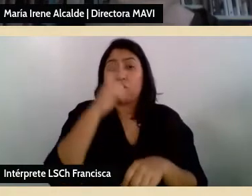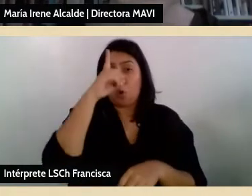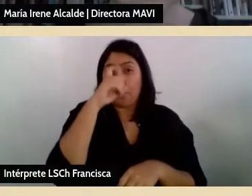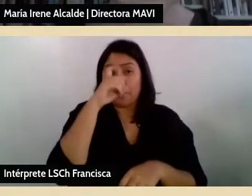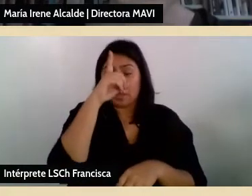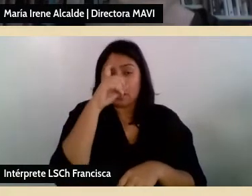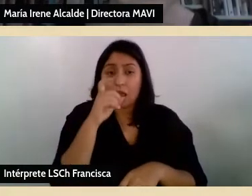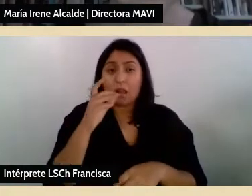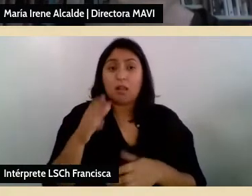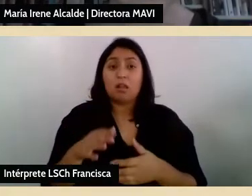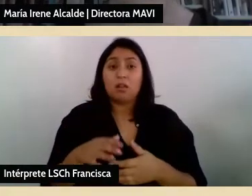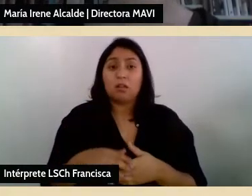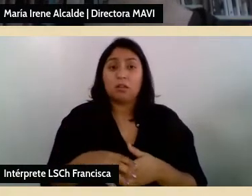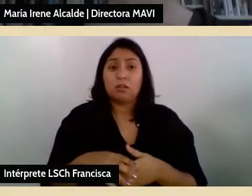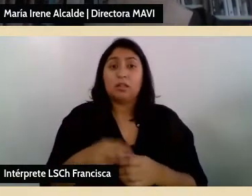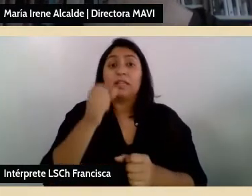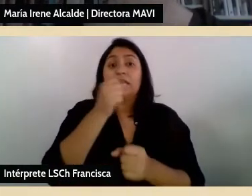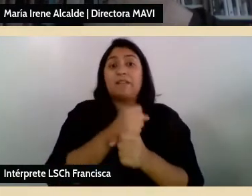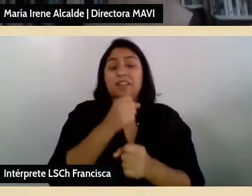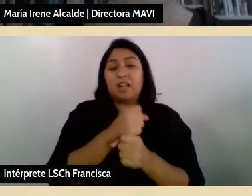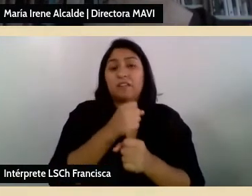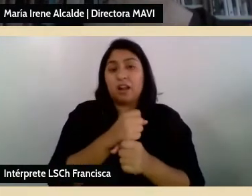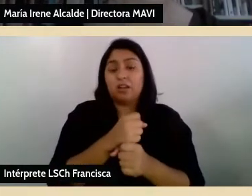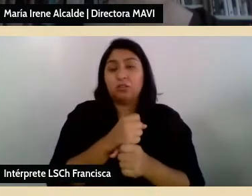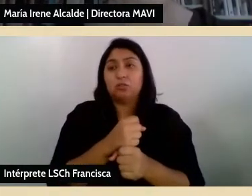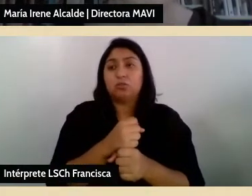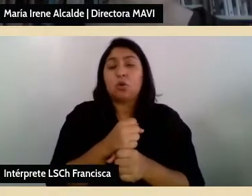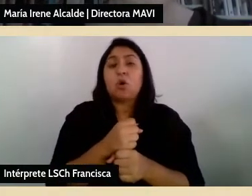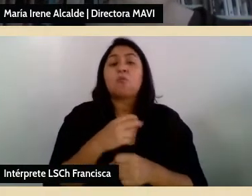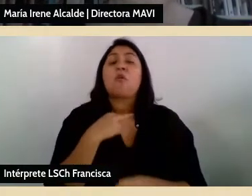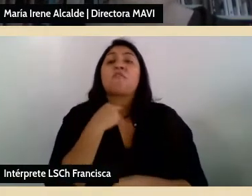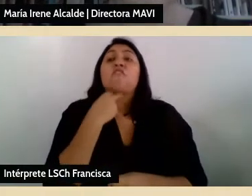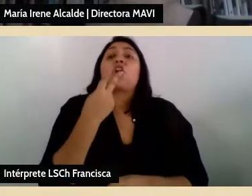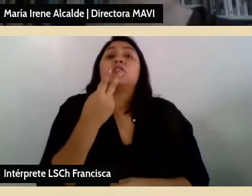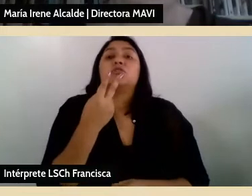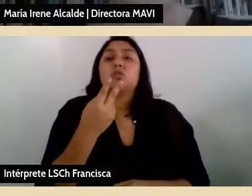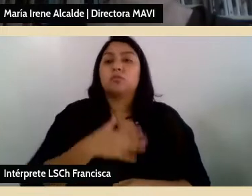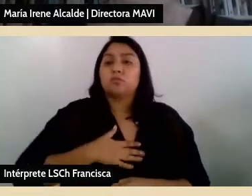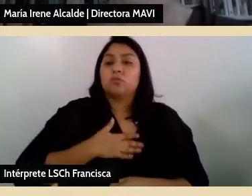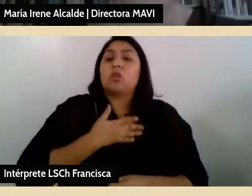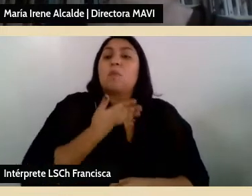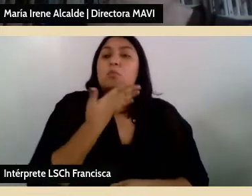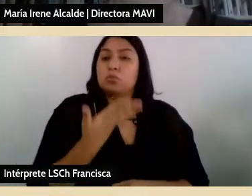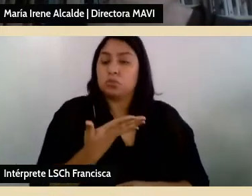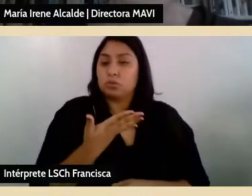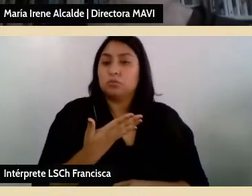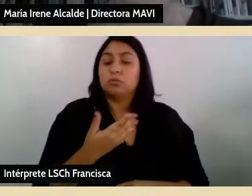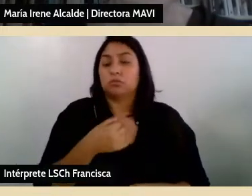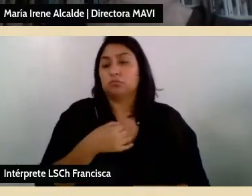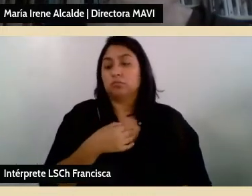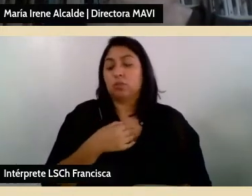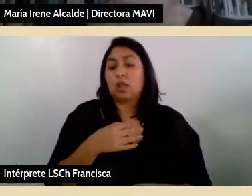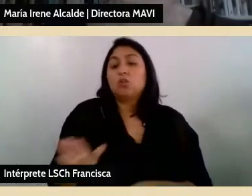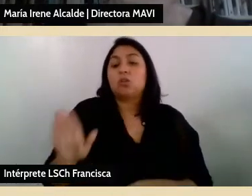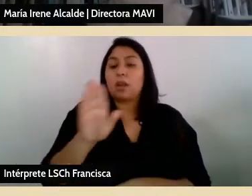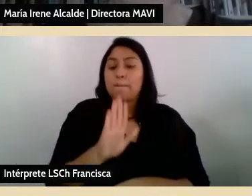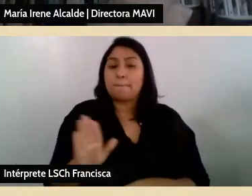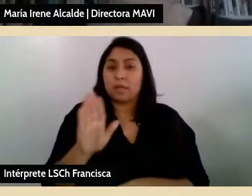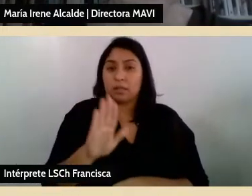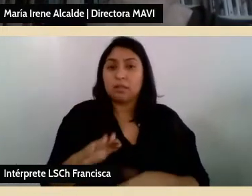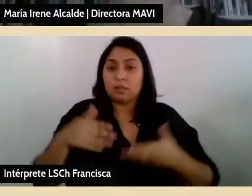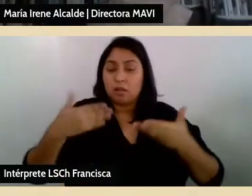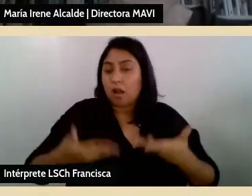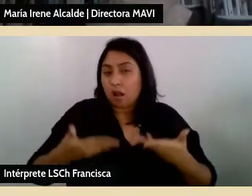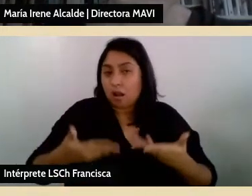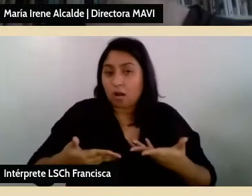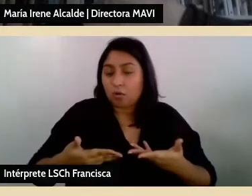momento, estaba trabajando por vocación. Realmente que sentía que lo que mantenía en este momento a